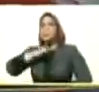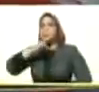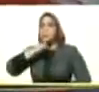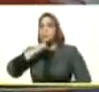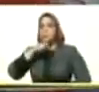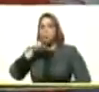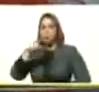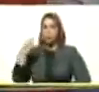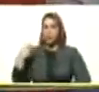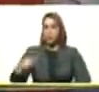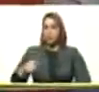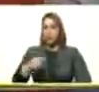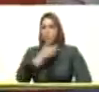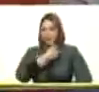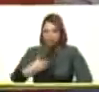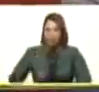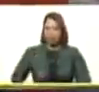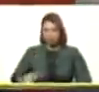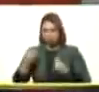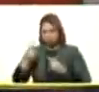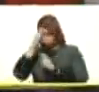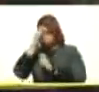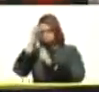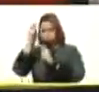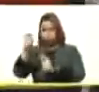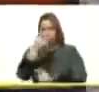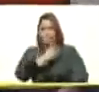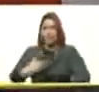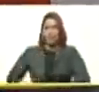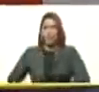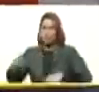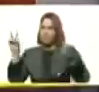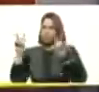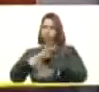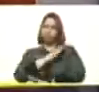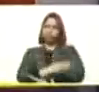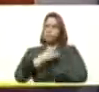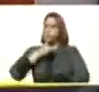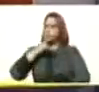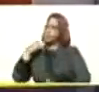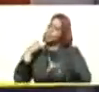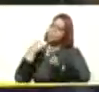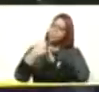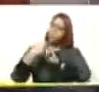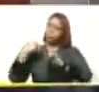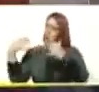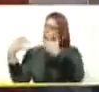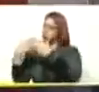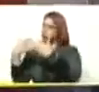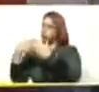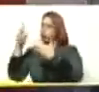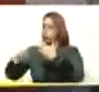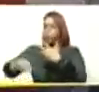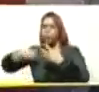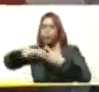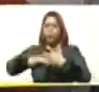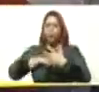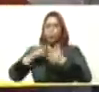que usted ha tenido, mi comandante, como presidente valiente, que ha resistido todos los embates de esta guerra y que nosotros